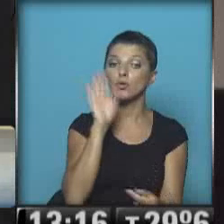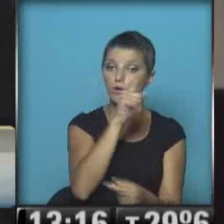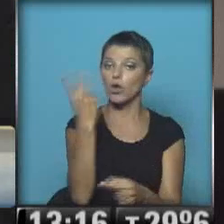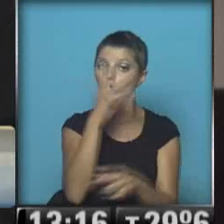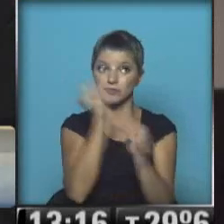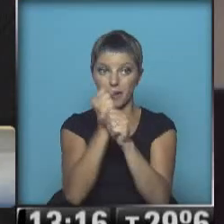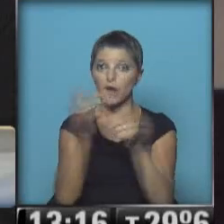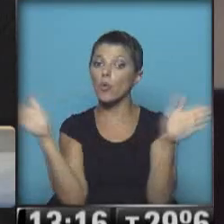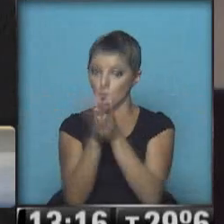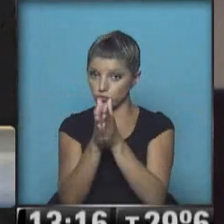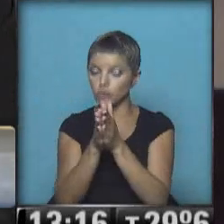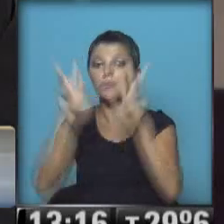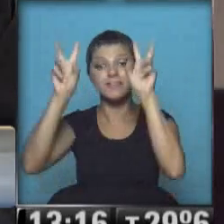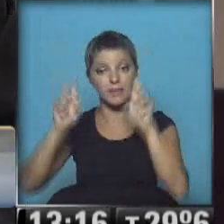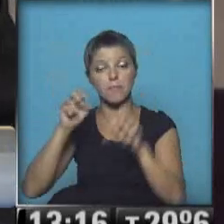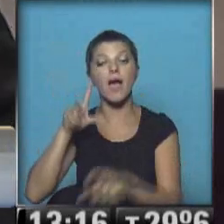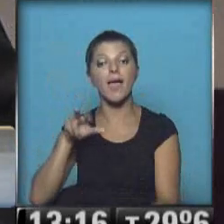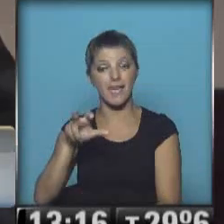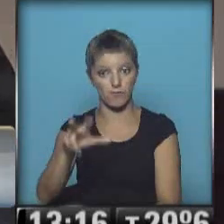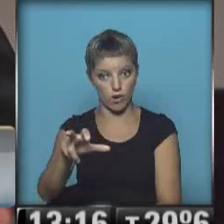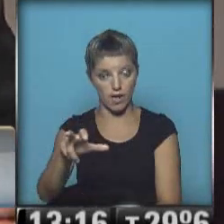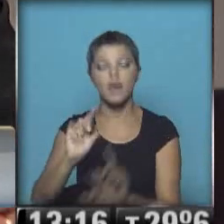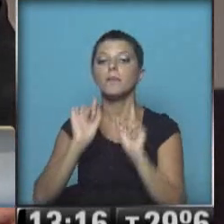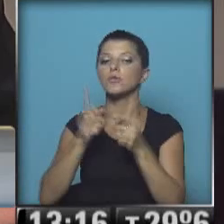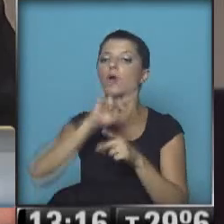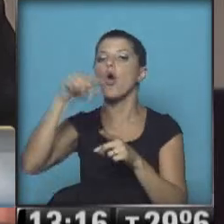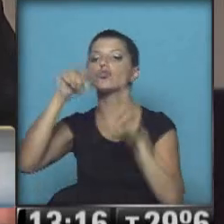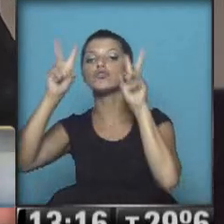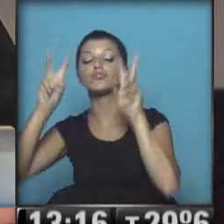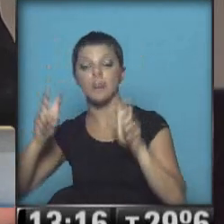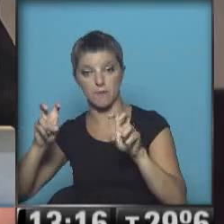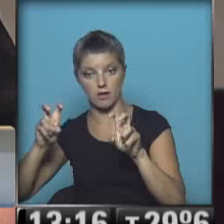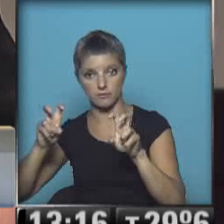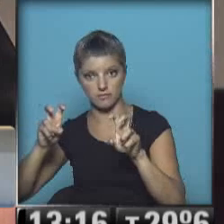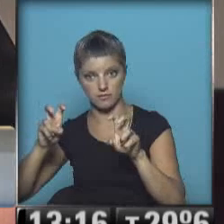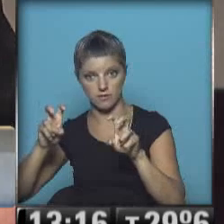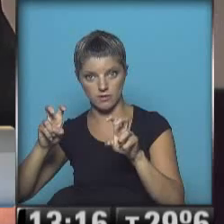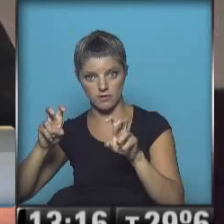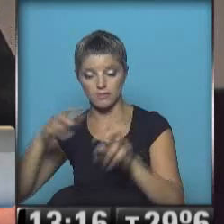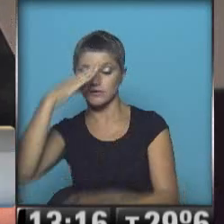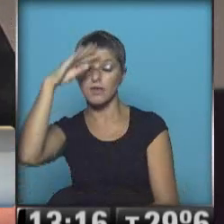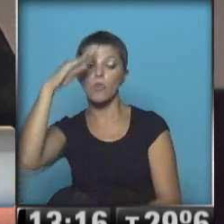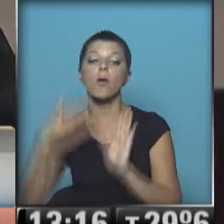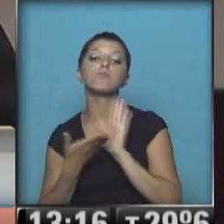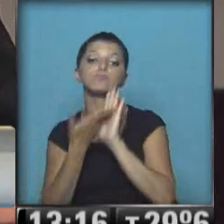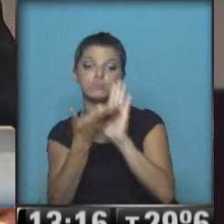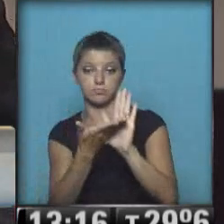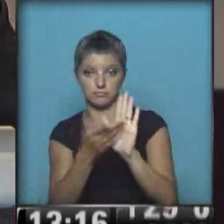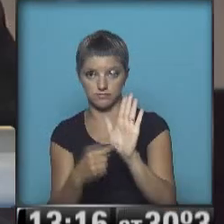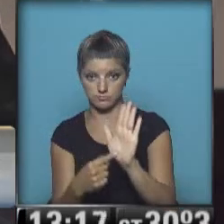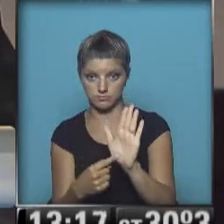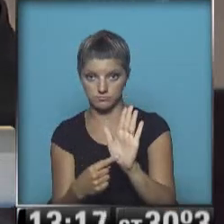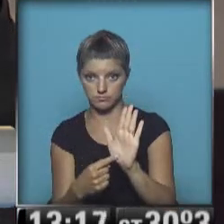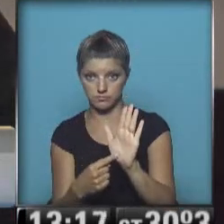trabajo conjunto sobre este tema y además otras cuestiones propuestas de la parte cubana esto no ya dentro de los